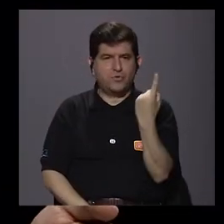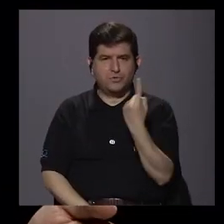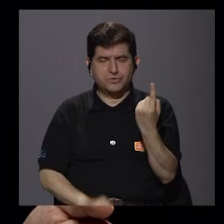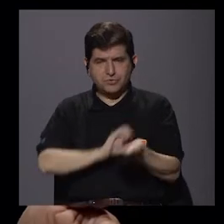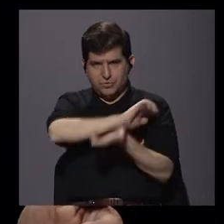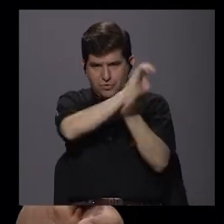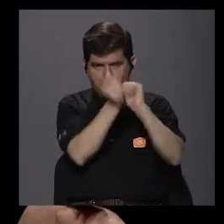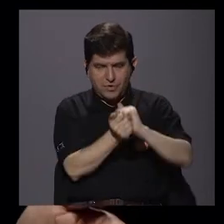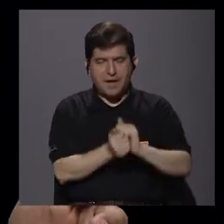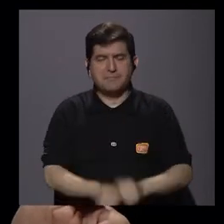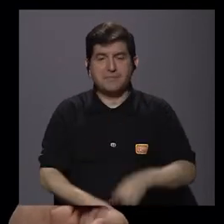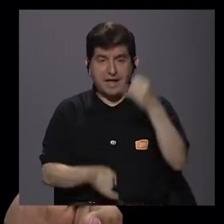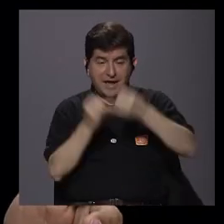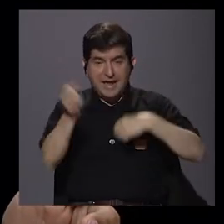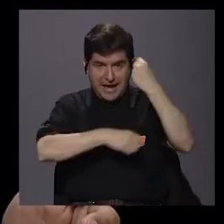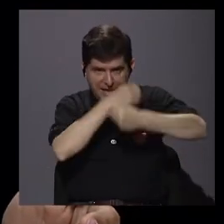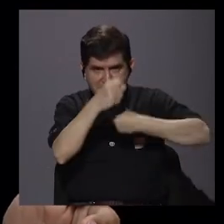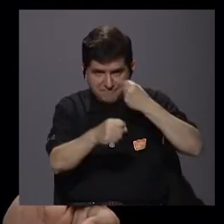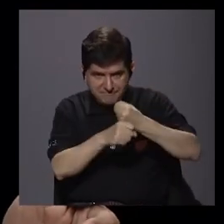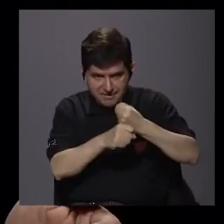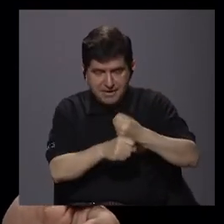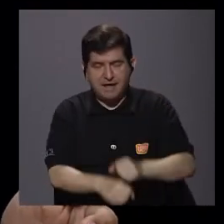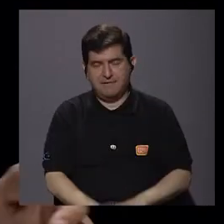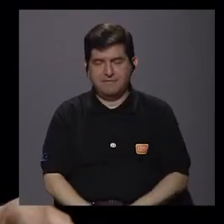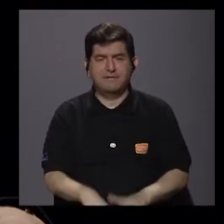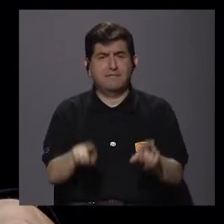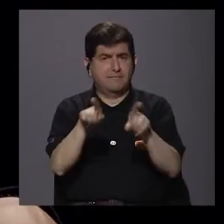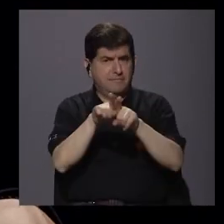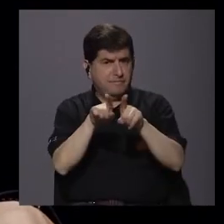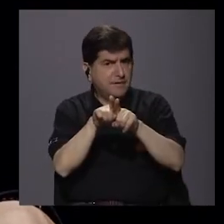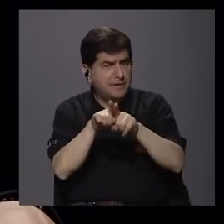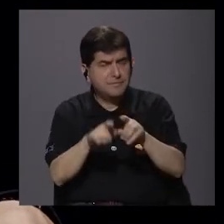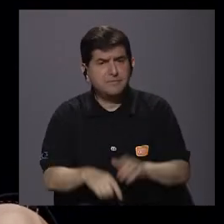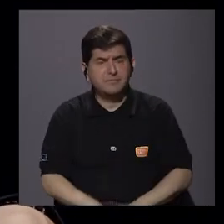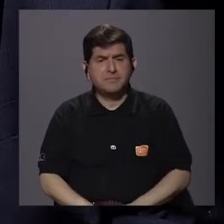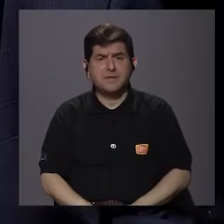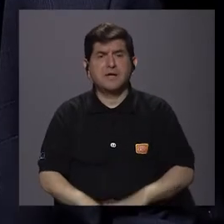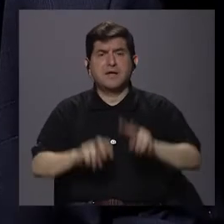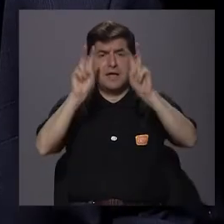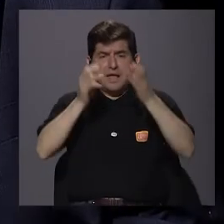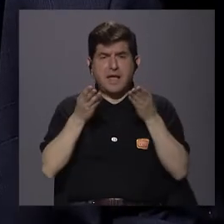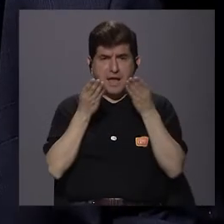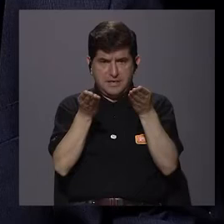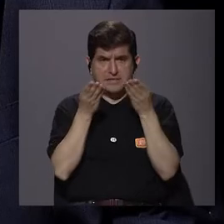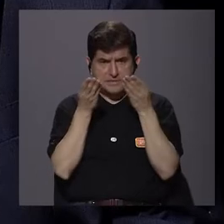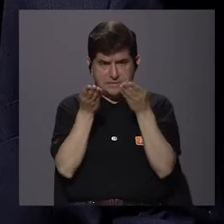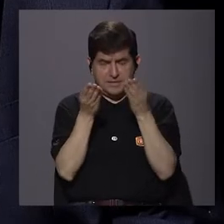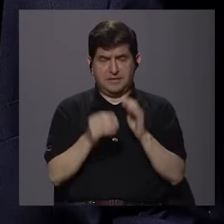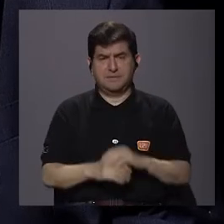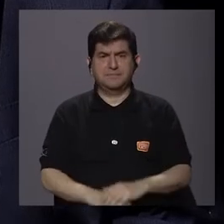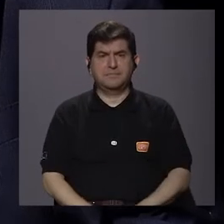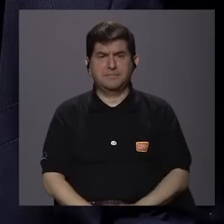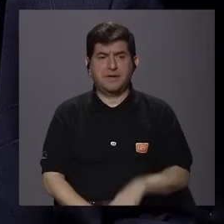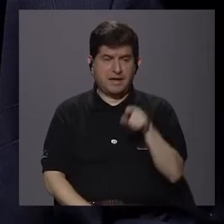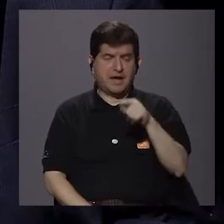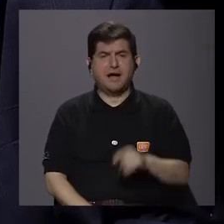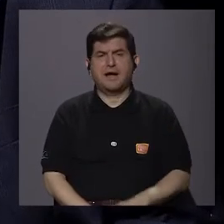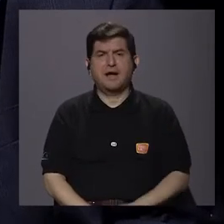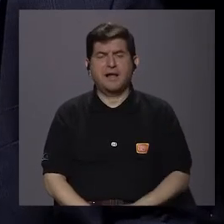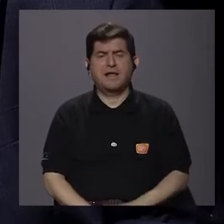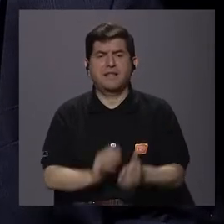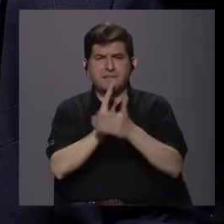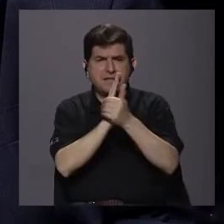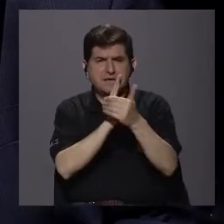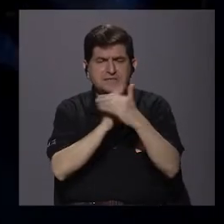ver su fin de año de buenas a primeras porque en las pruebas de bachillerato salen de esa